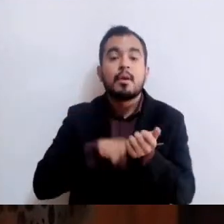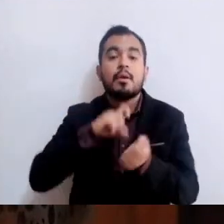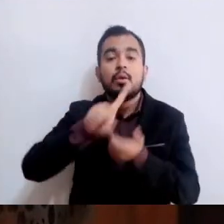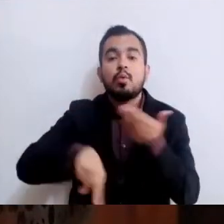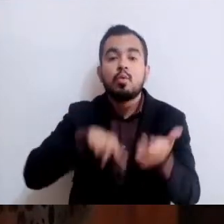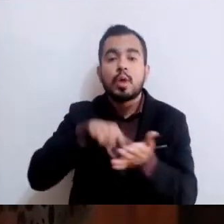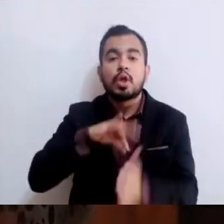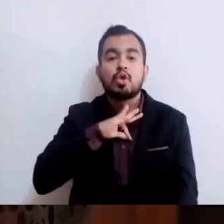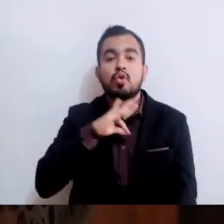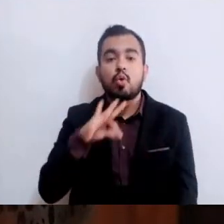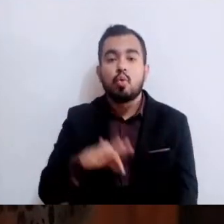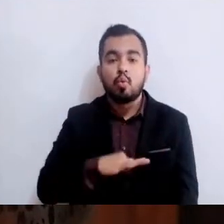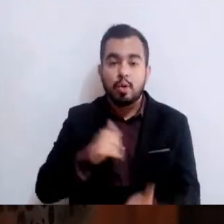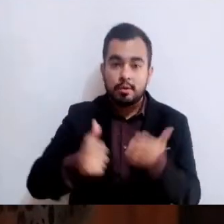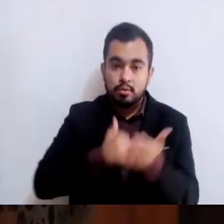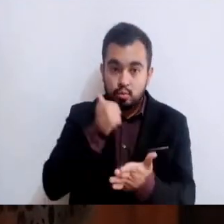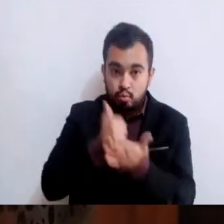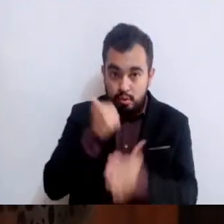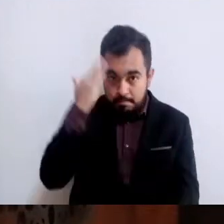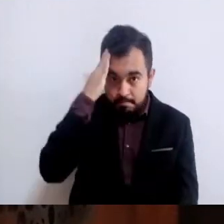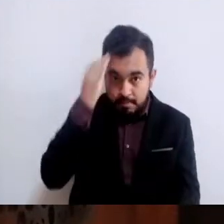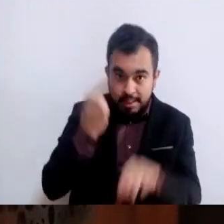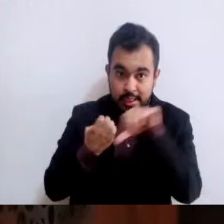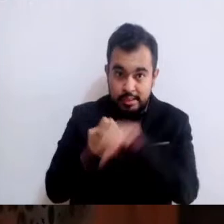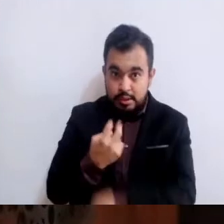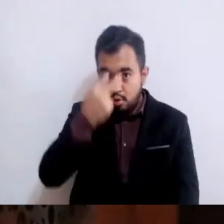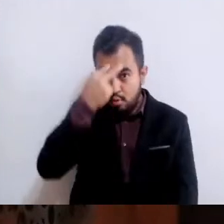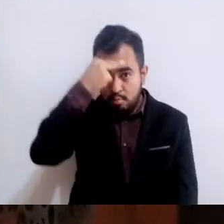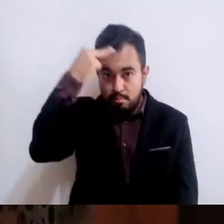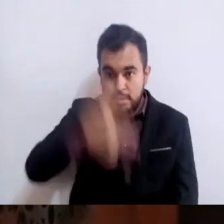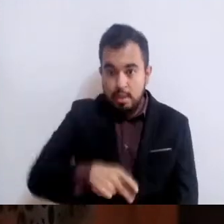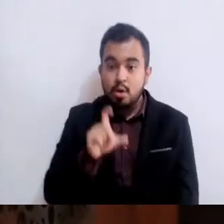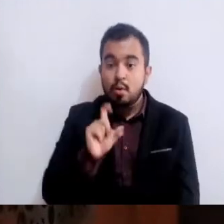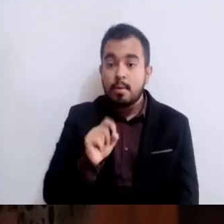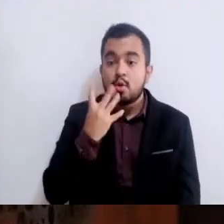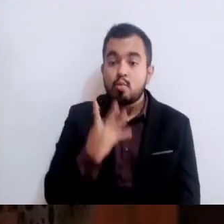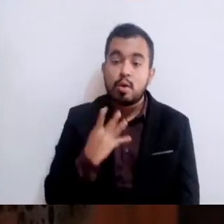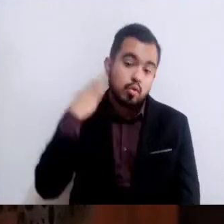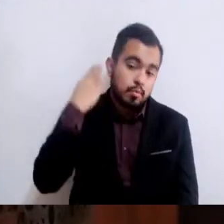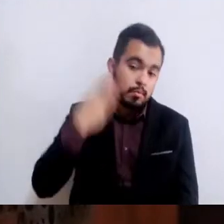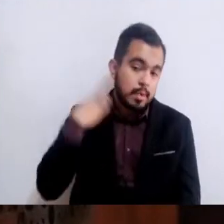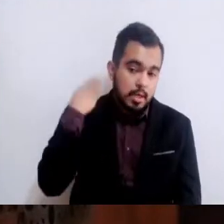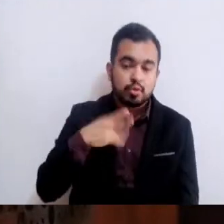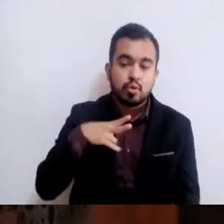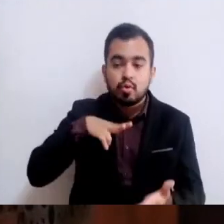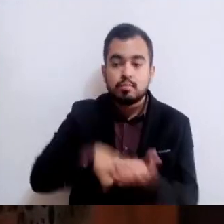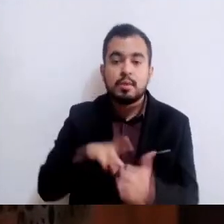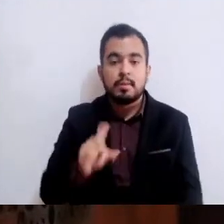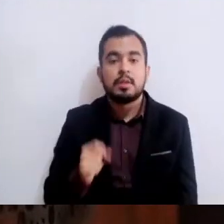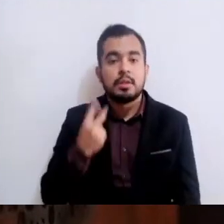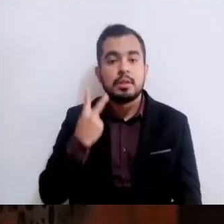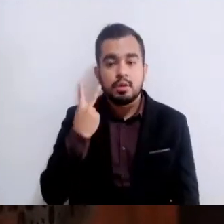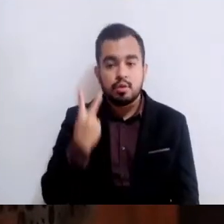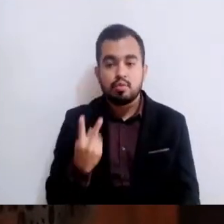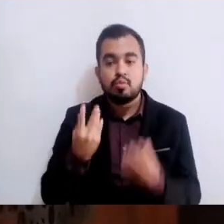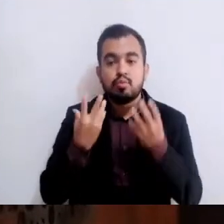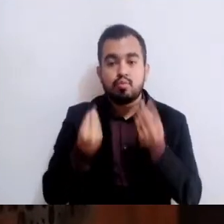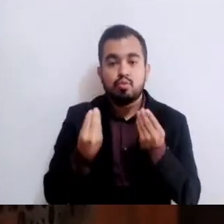capital del Estado de México, a los 24 días del mes de marzo de 2022.